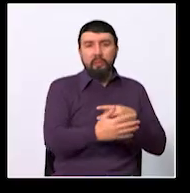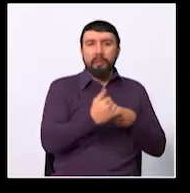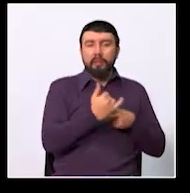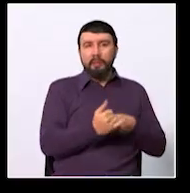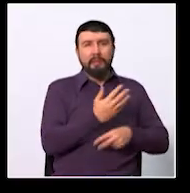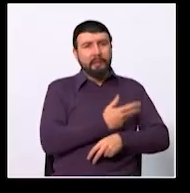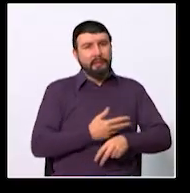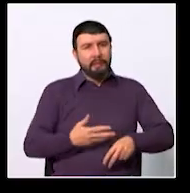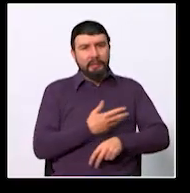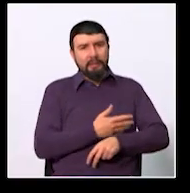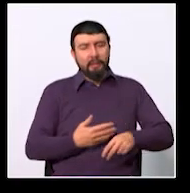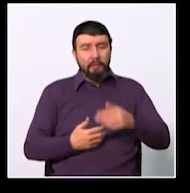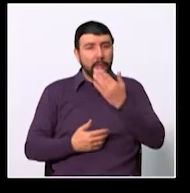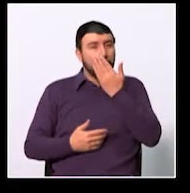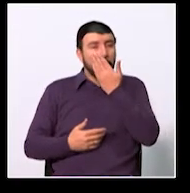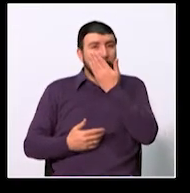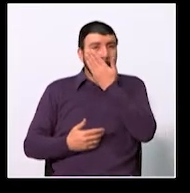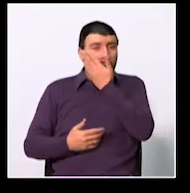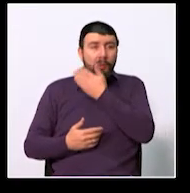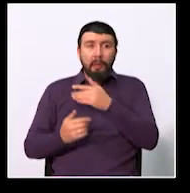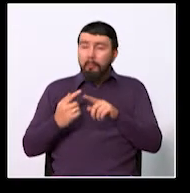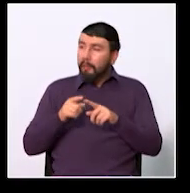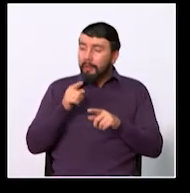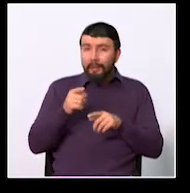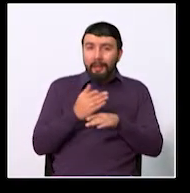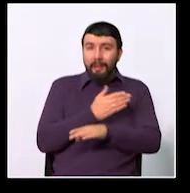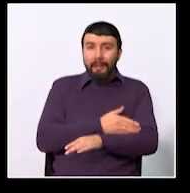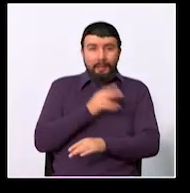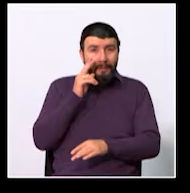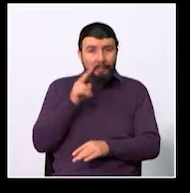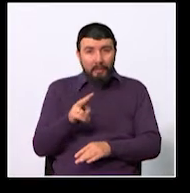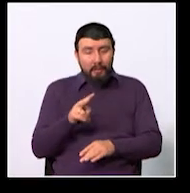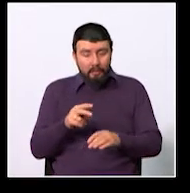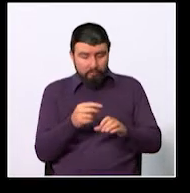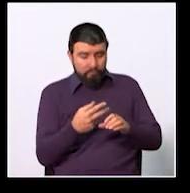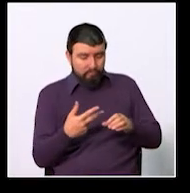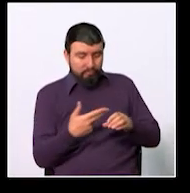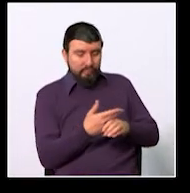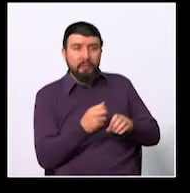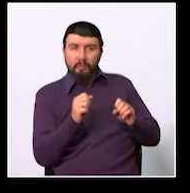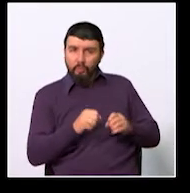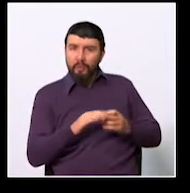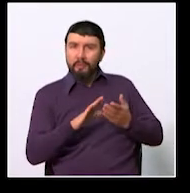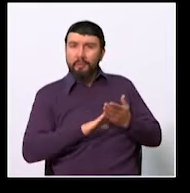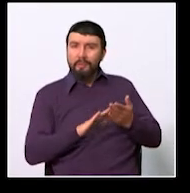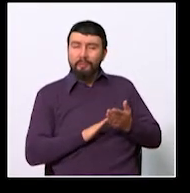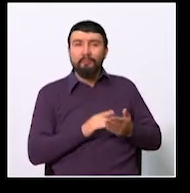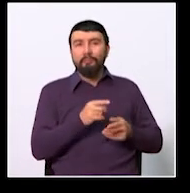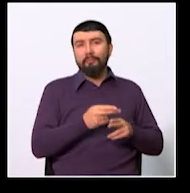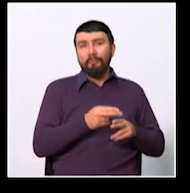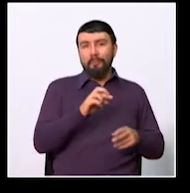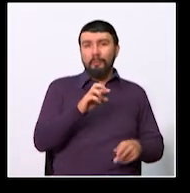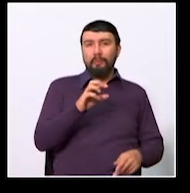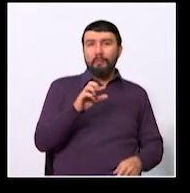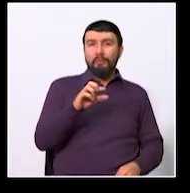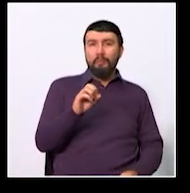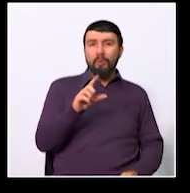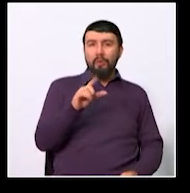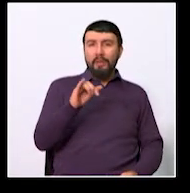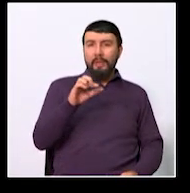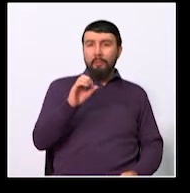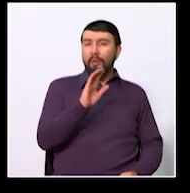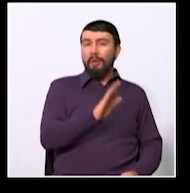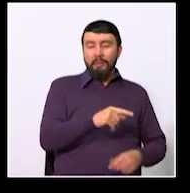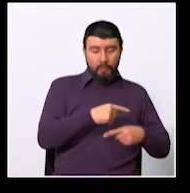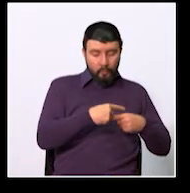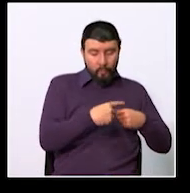afortunadamente a través de la colonoscopia como vieron en la imagen anterior se puede retirar ese es el pólipo el divertículo